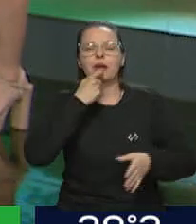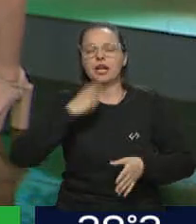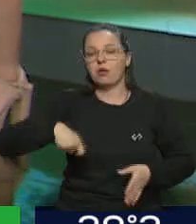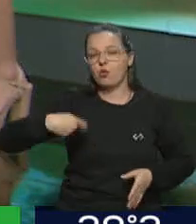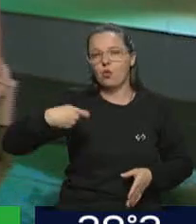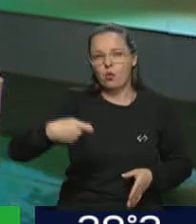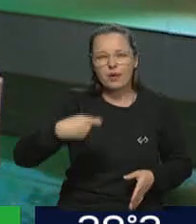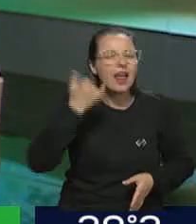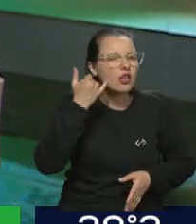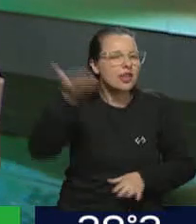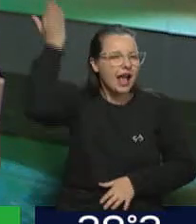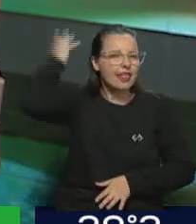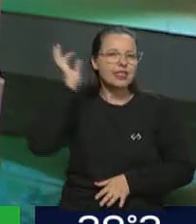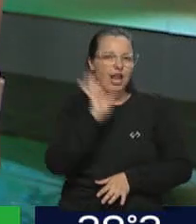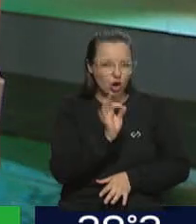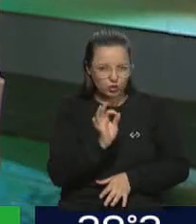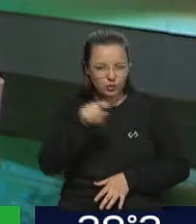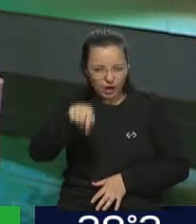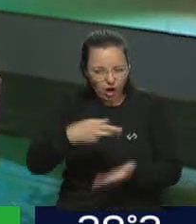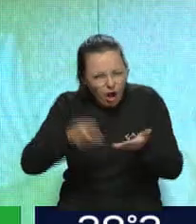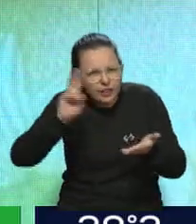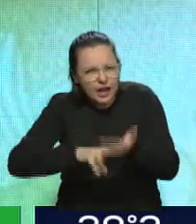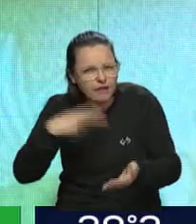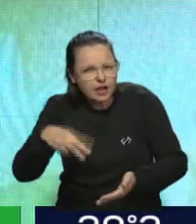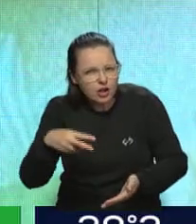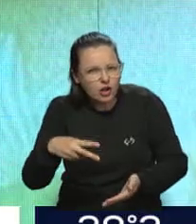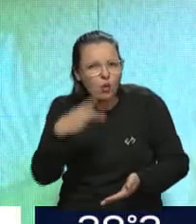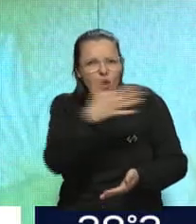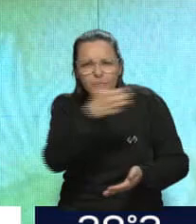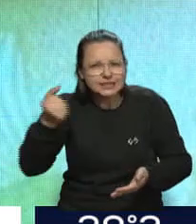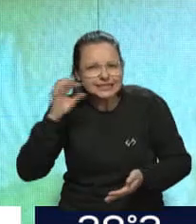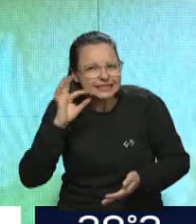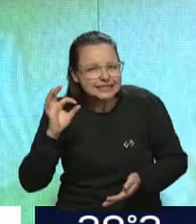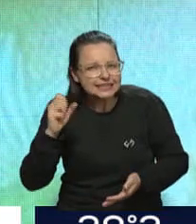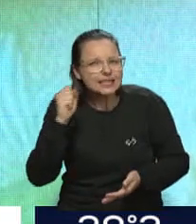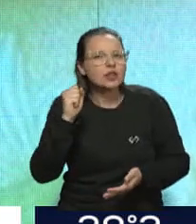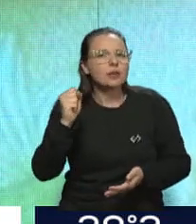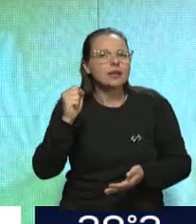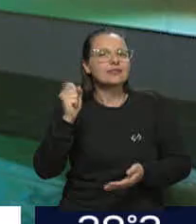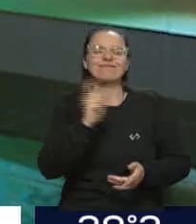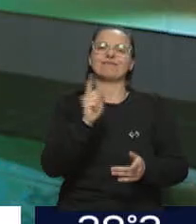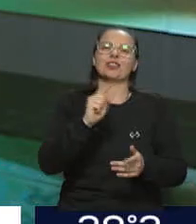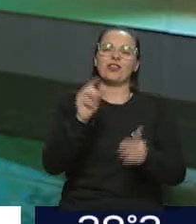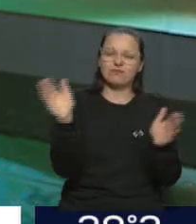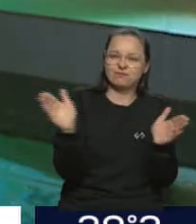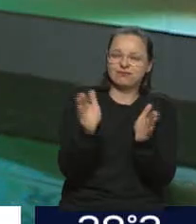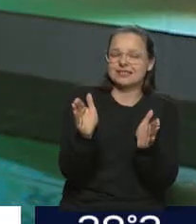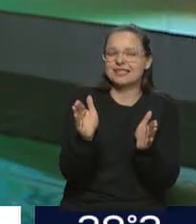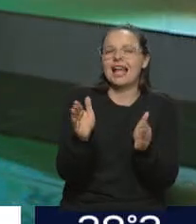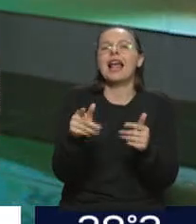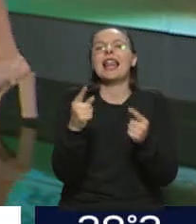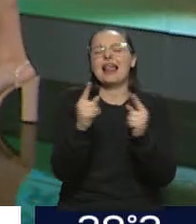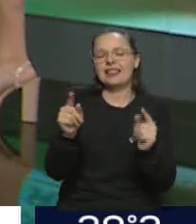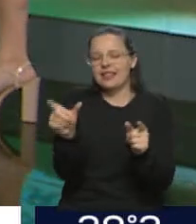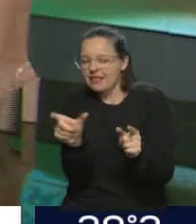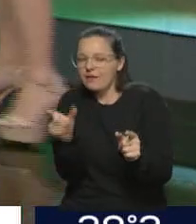sacó el crédito en octubre, en noviembre pueda sacar uno por 600.000. Saca la diferencia. Saca la diferencia, que son 200.000, exactamente.